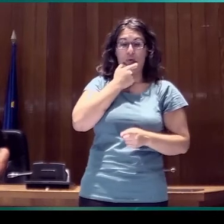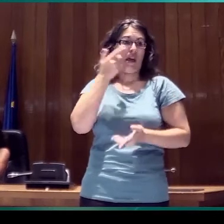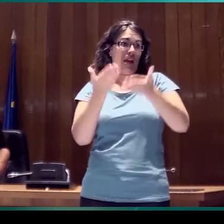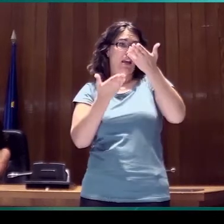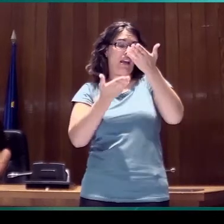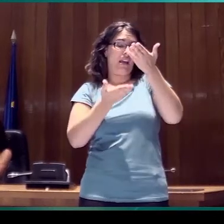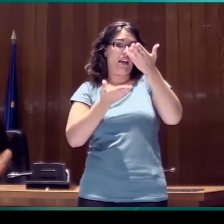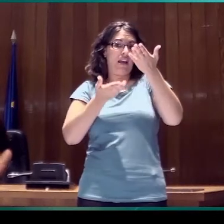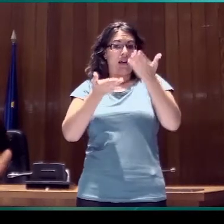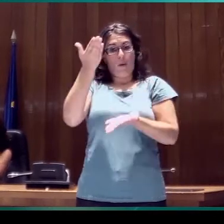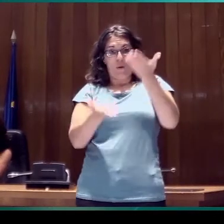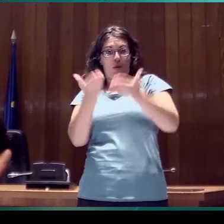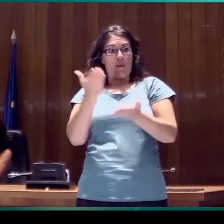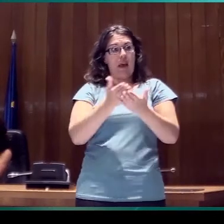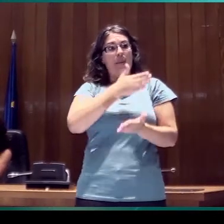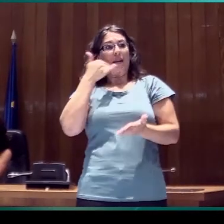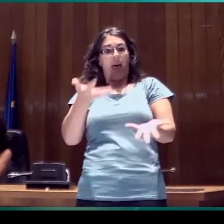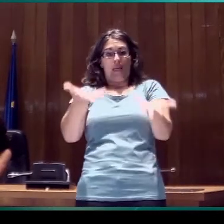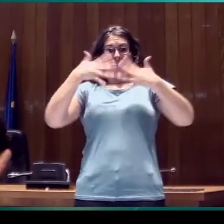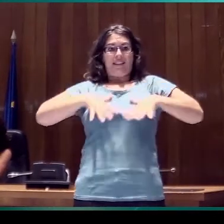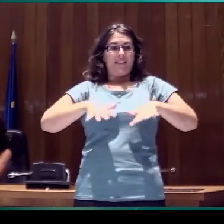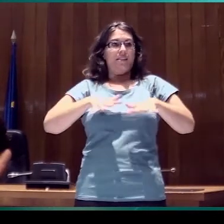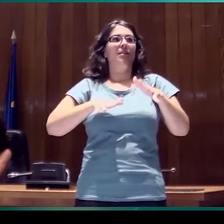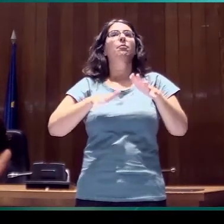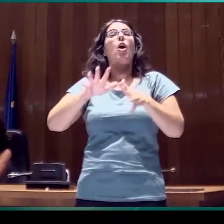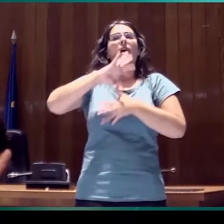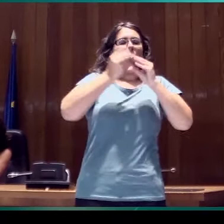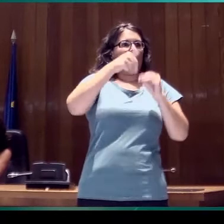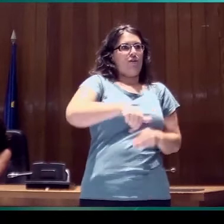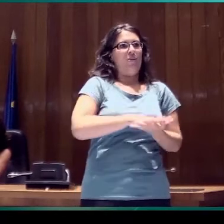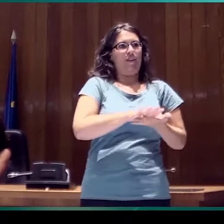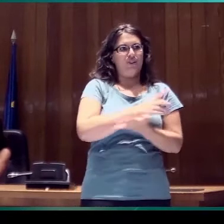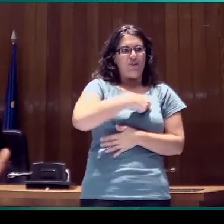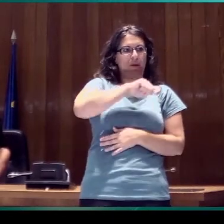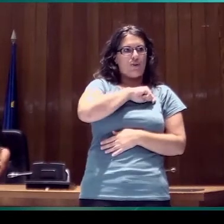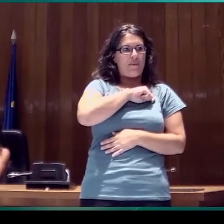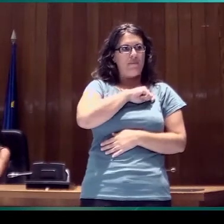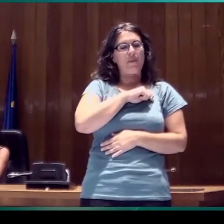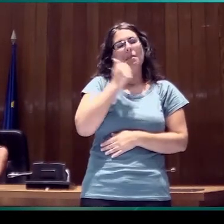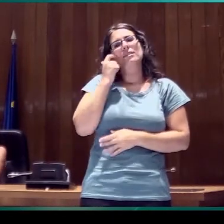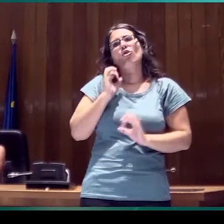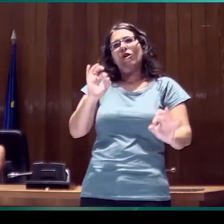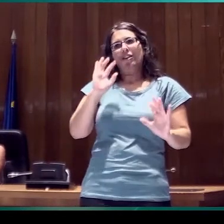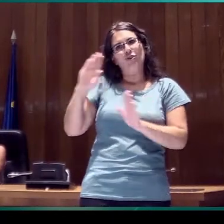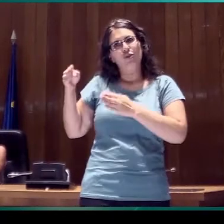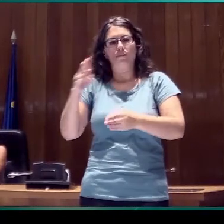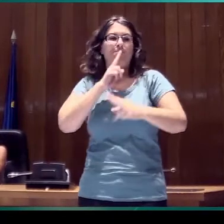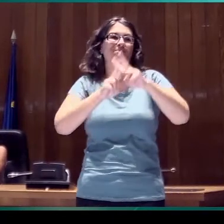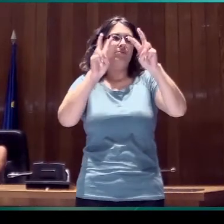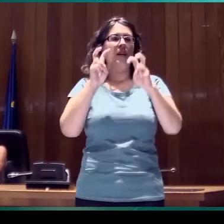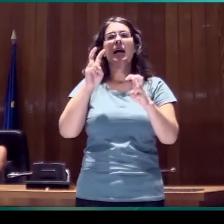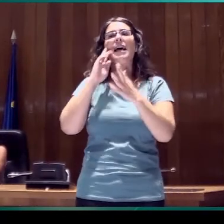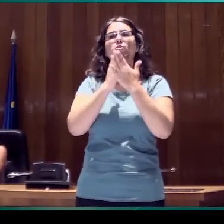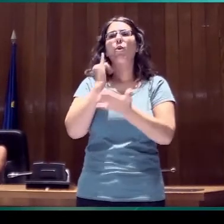habilidades receptivas a la lengua de signos española. Y, en concreto, nos centraremos un poquito más en lo que nosotros hemos denominado el estudio piloto 2.